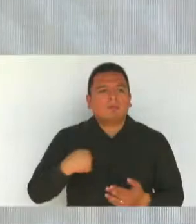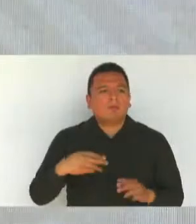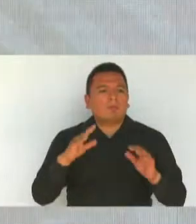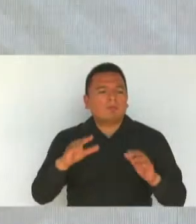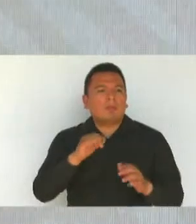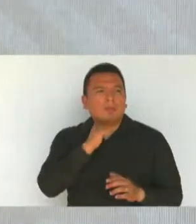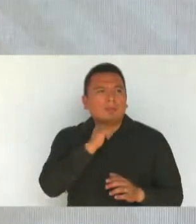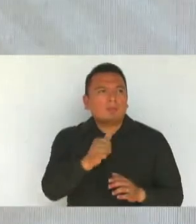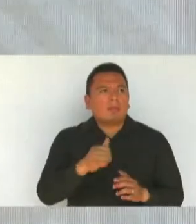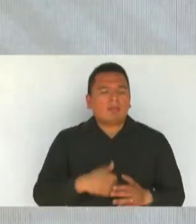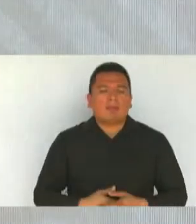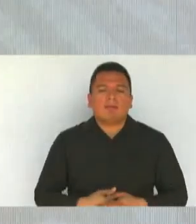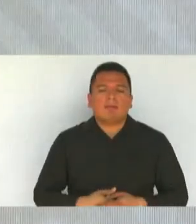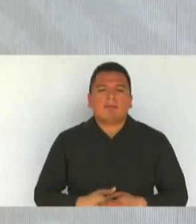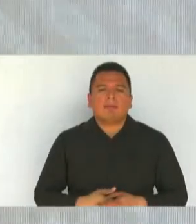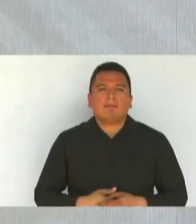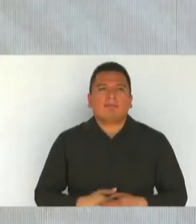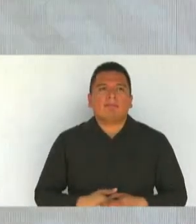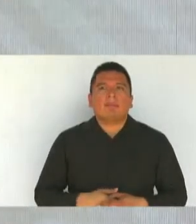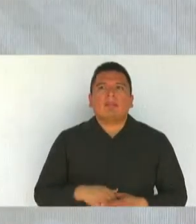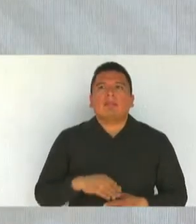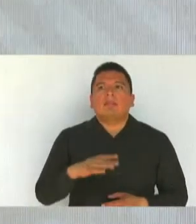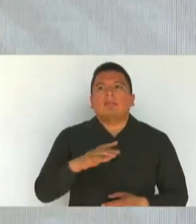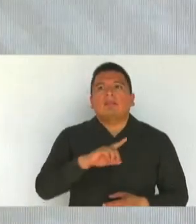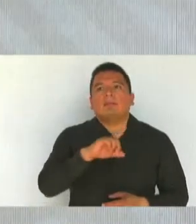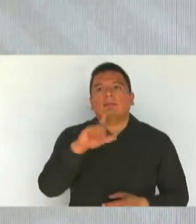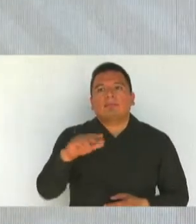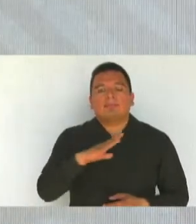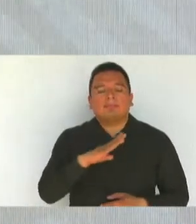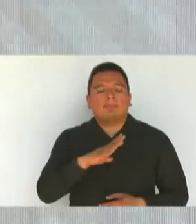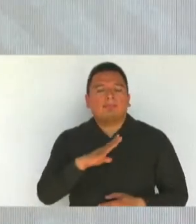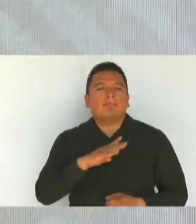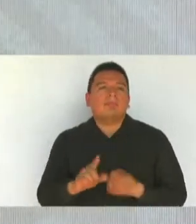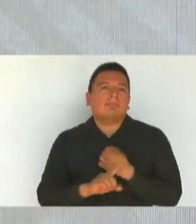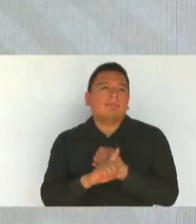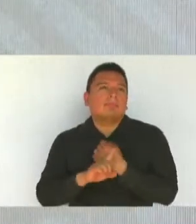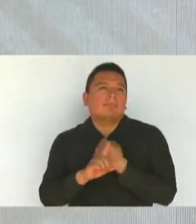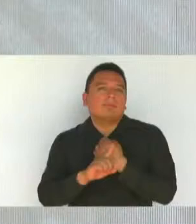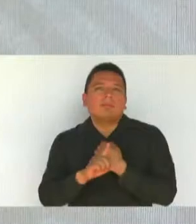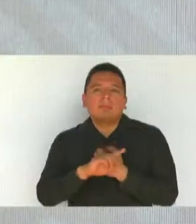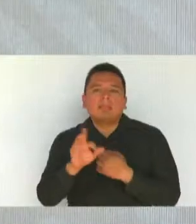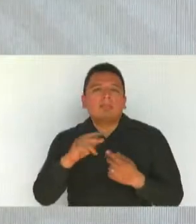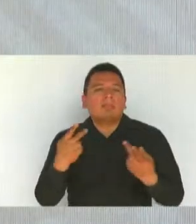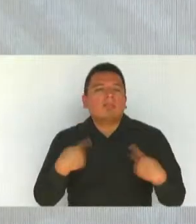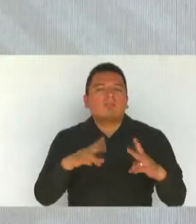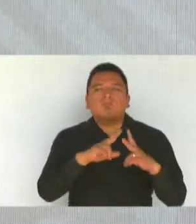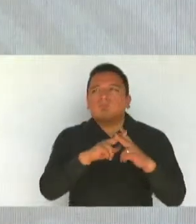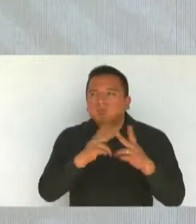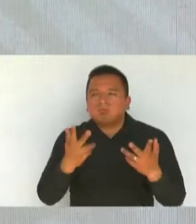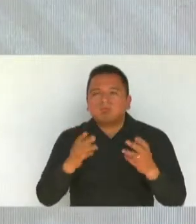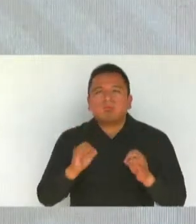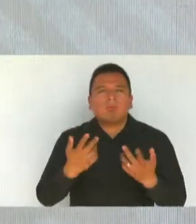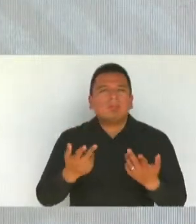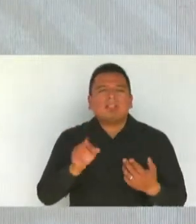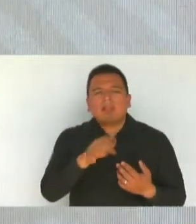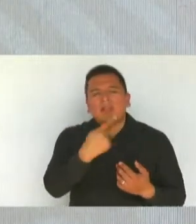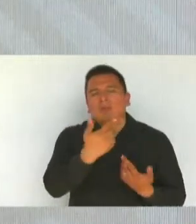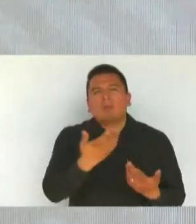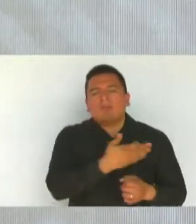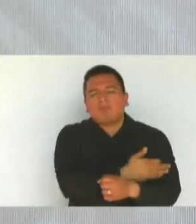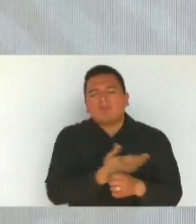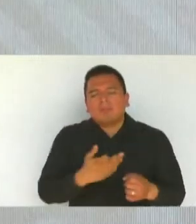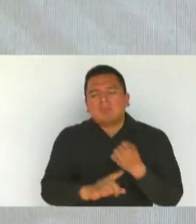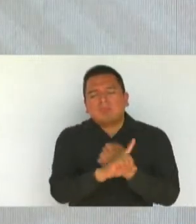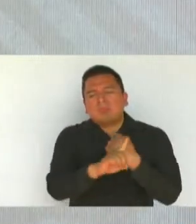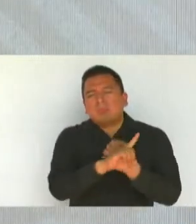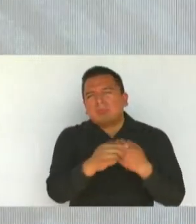una forma correcta, terminan en actos de violencia o terminan en actos de ruptura, creo que se